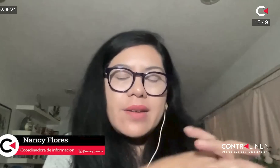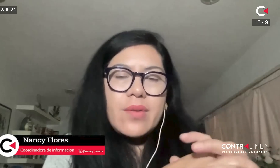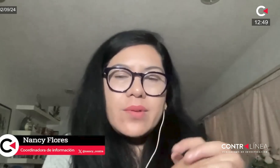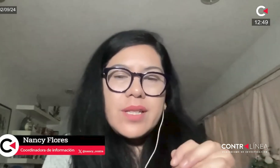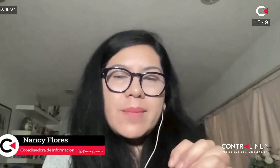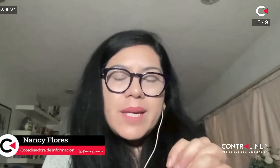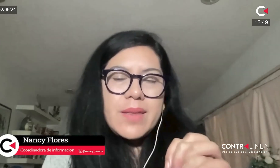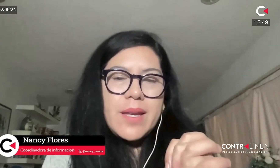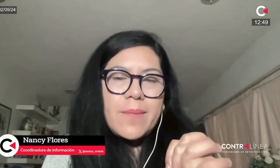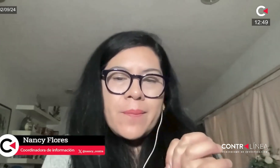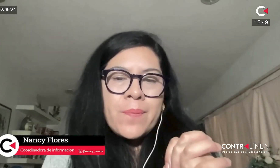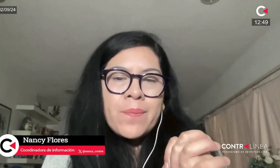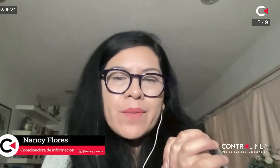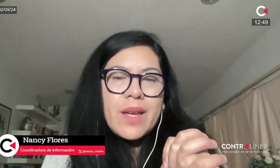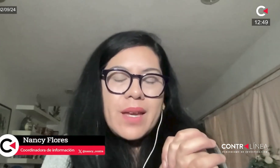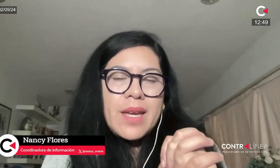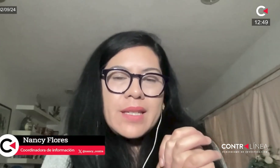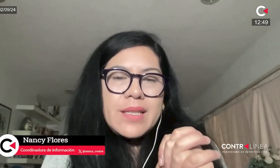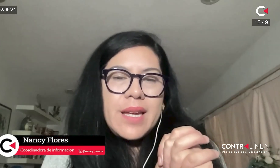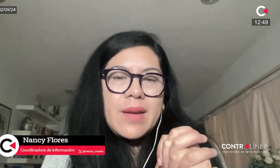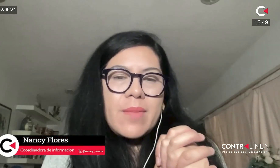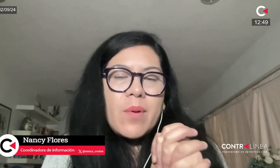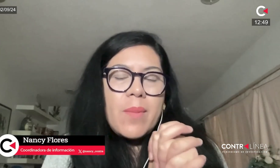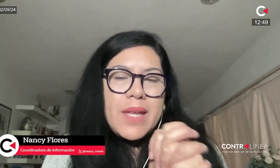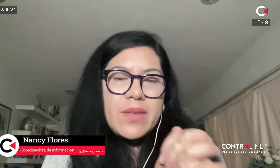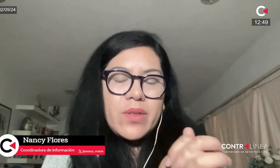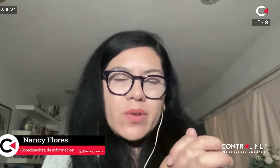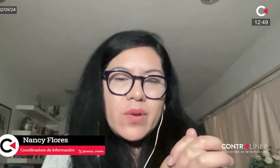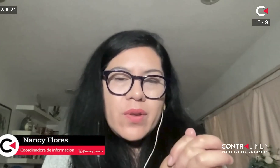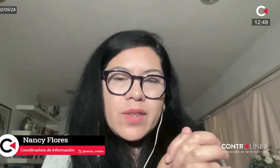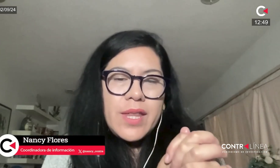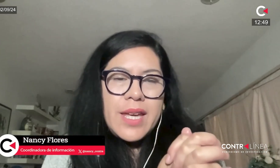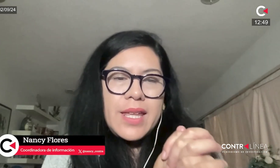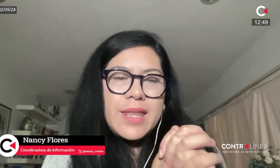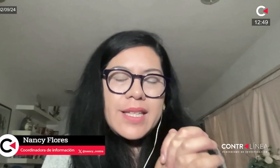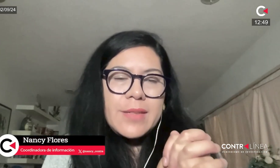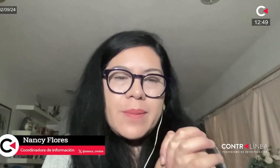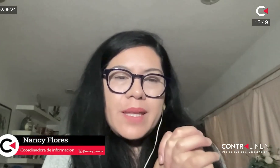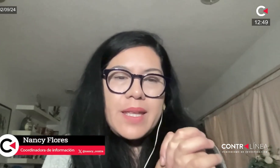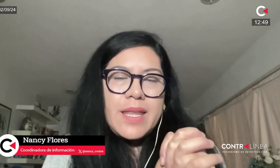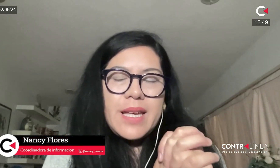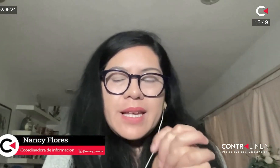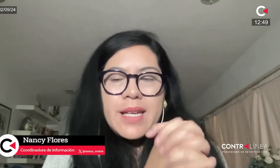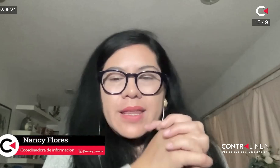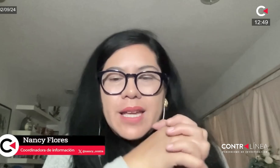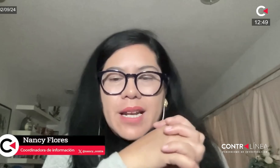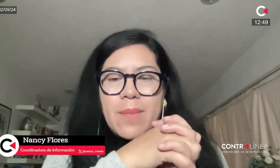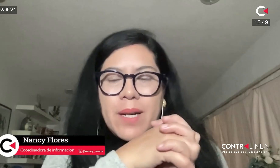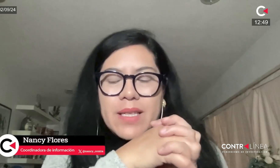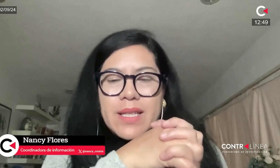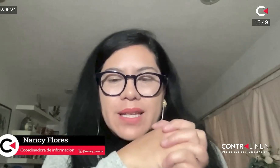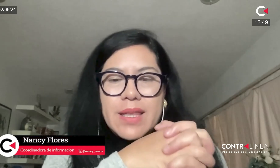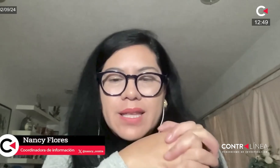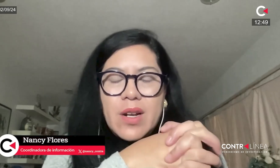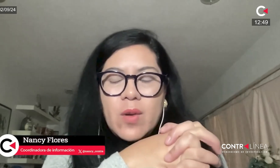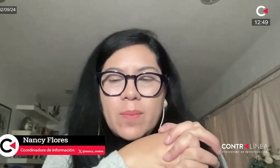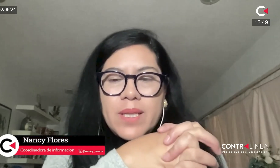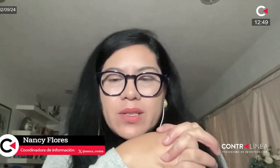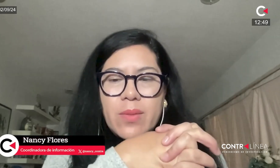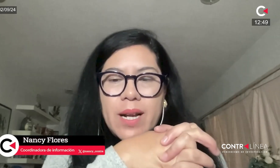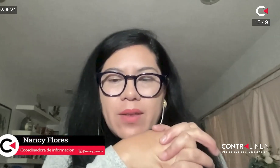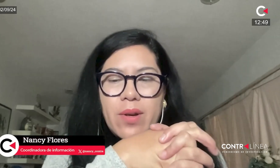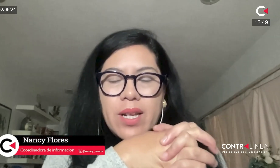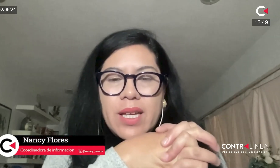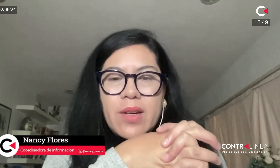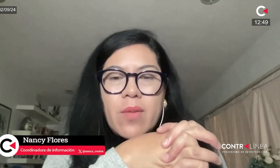está justamente ese momento de despedida del presidente